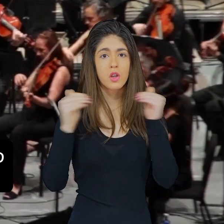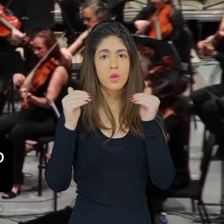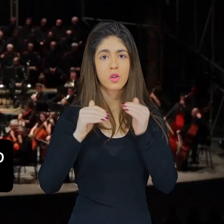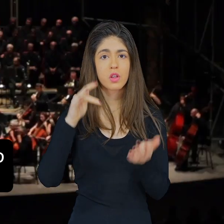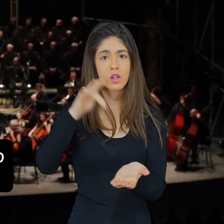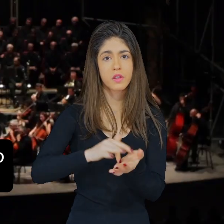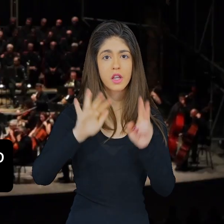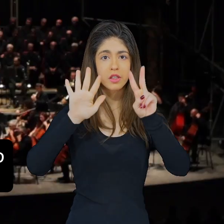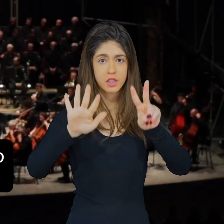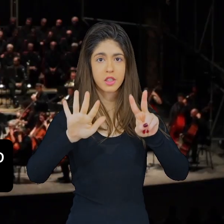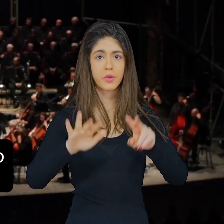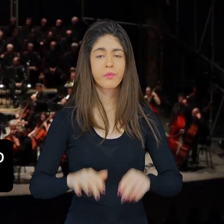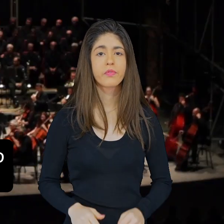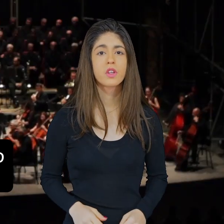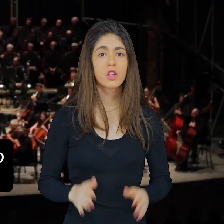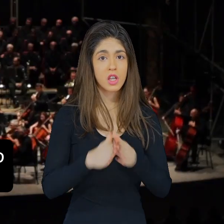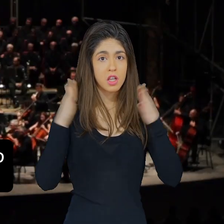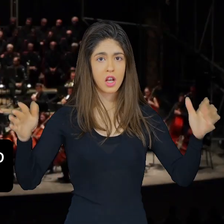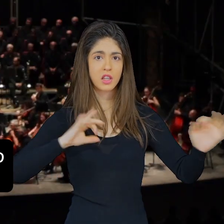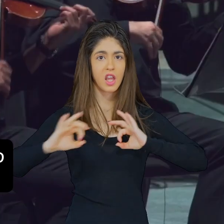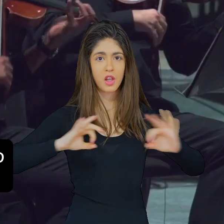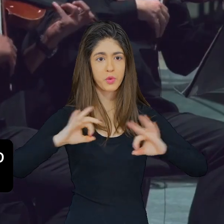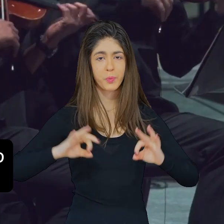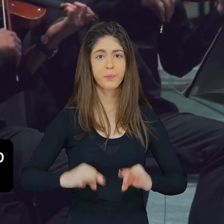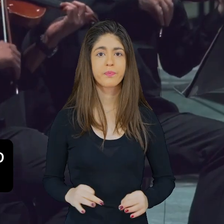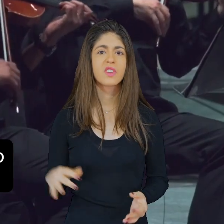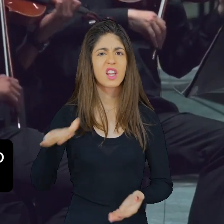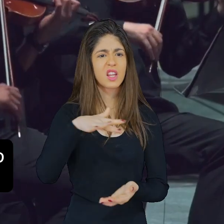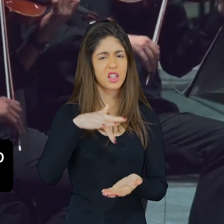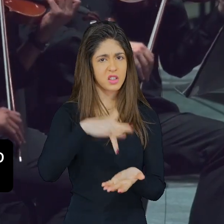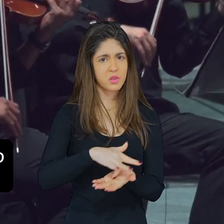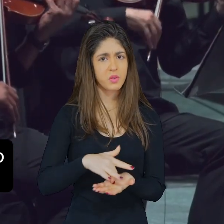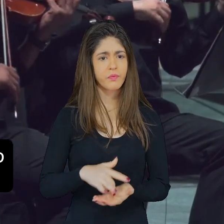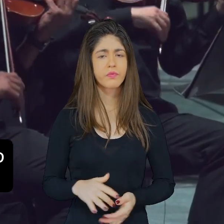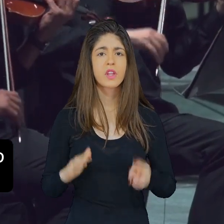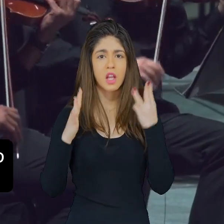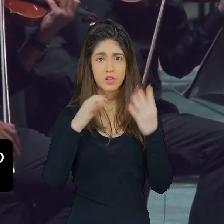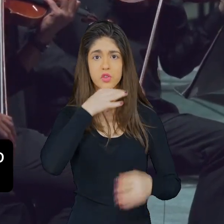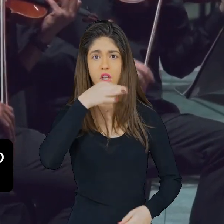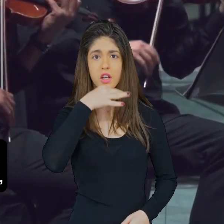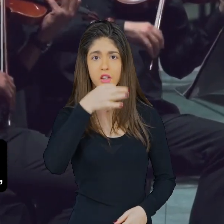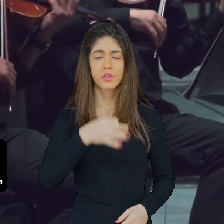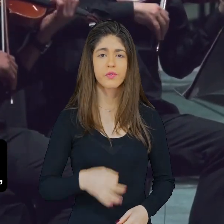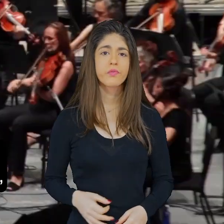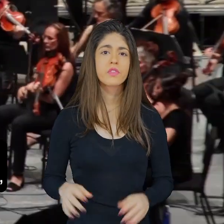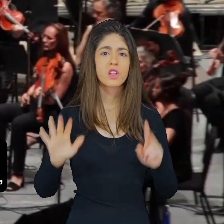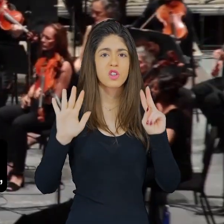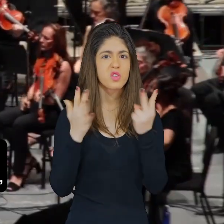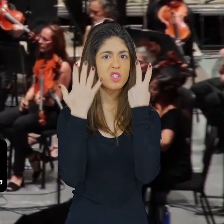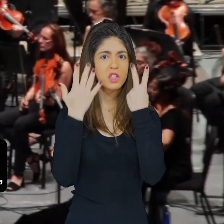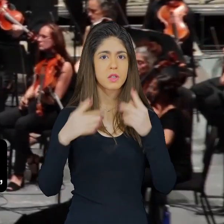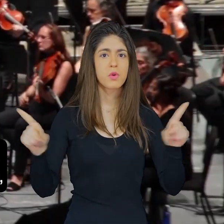El jueves día 7, en el Gran Teatro, tendrá lugar a las 8 de la tarde el séptimo concierto de abono de la Orquesta de